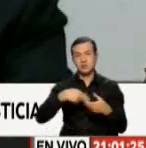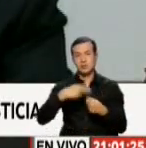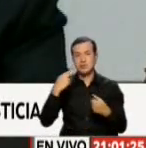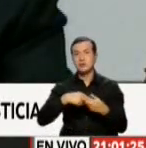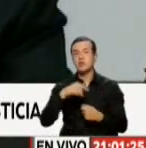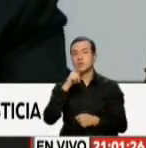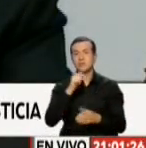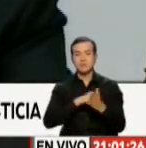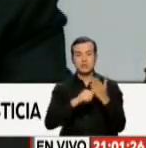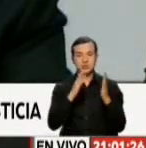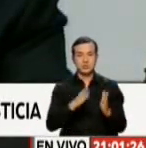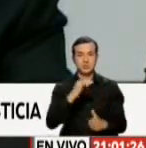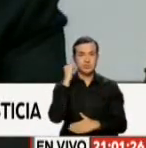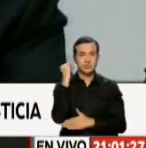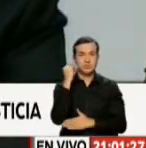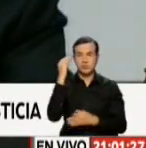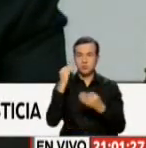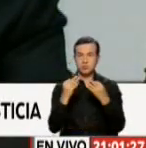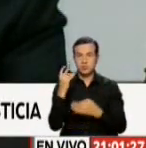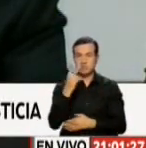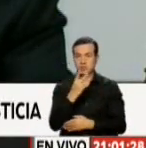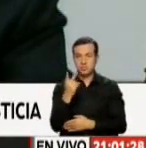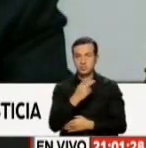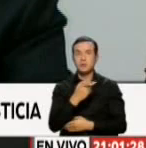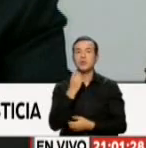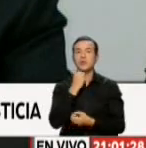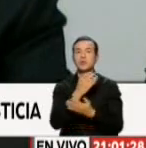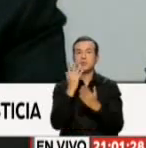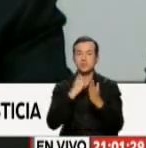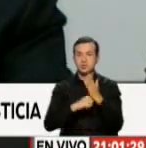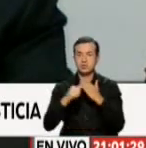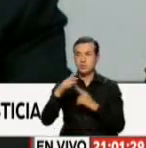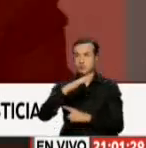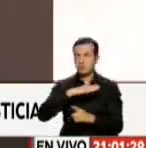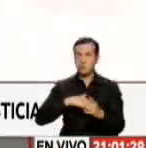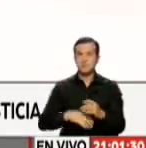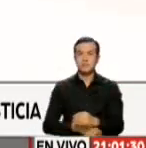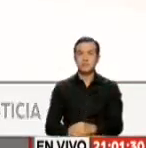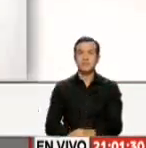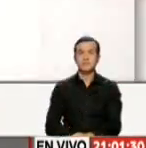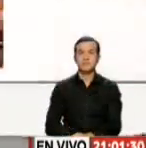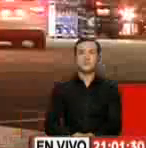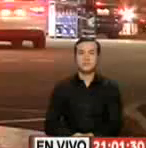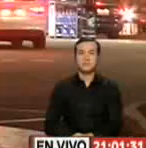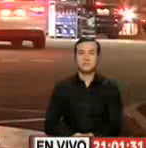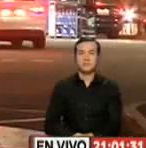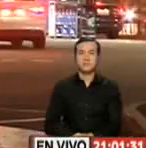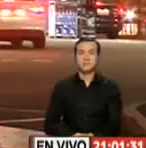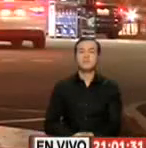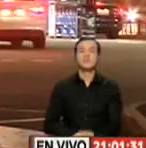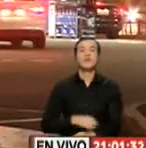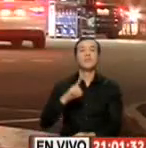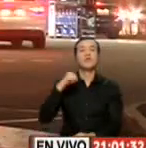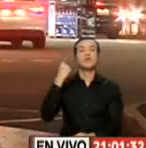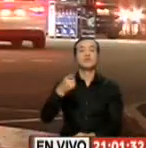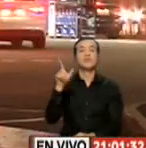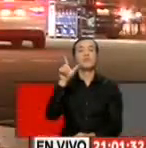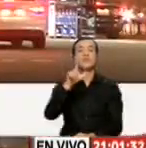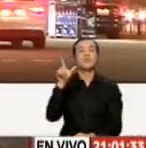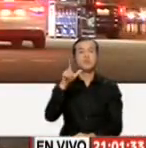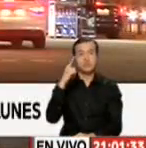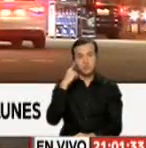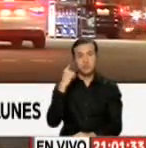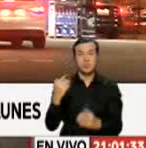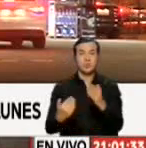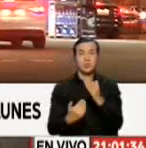de las ministras de Industria y Justicia, además del ministro de Ambiente. Desde el próximo lunes regirá